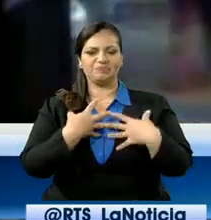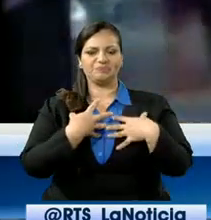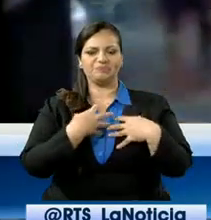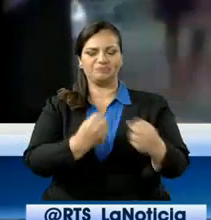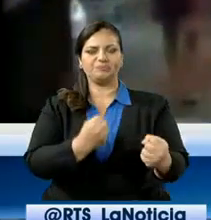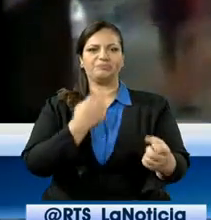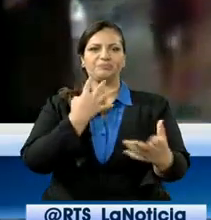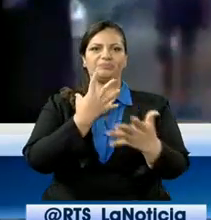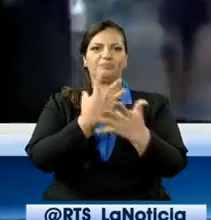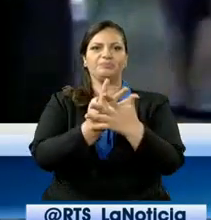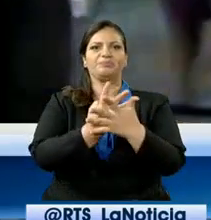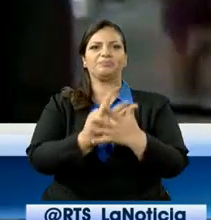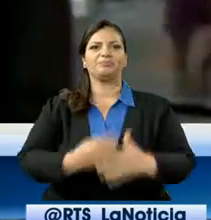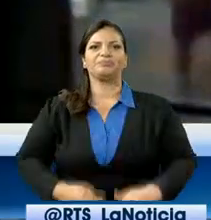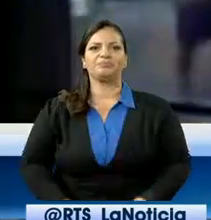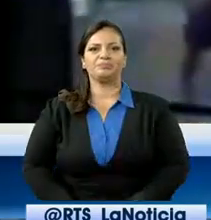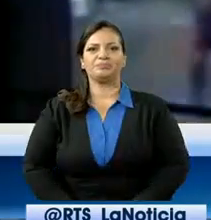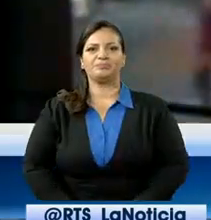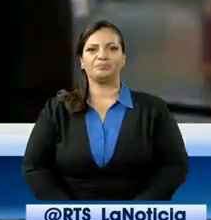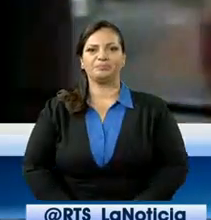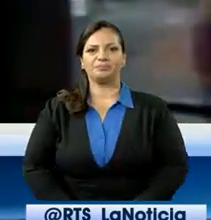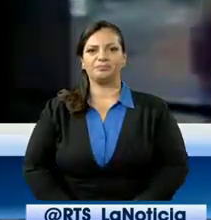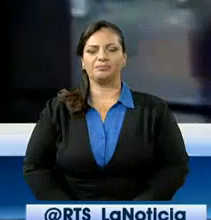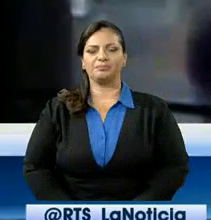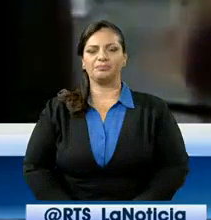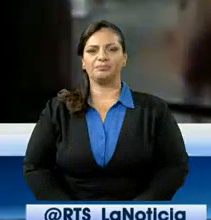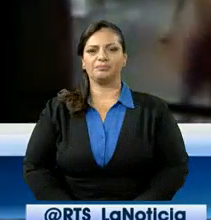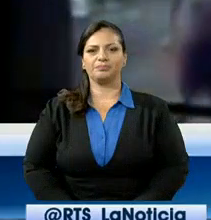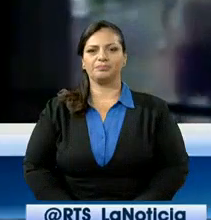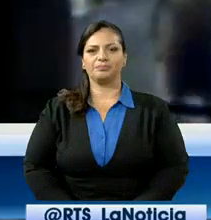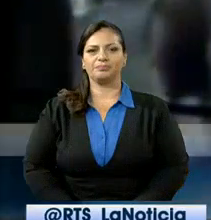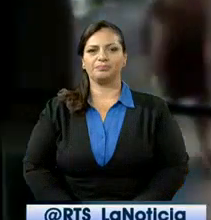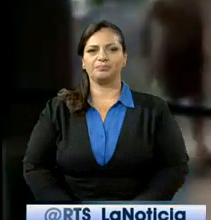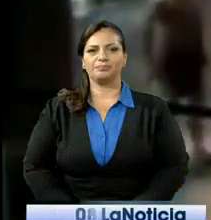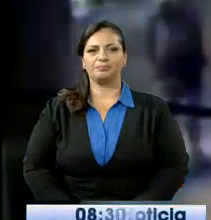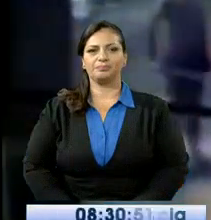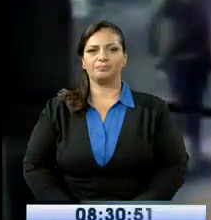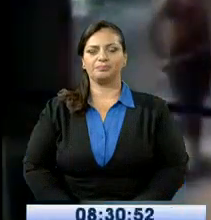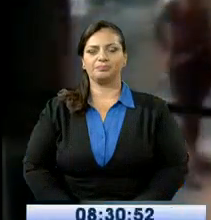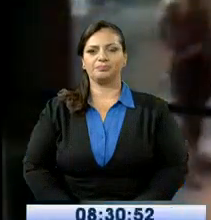Informó Julio César Saona.